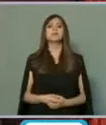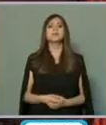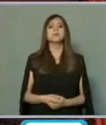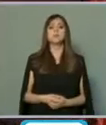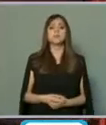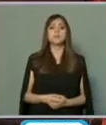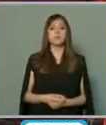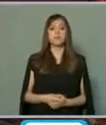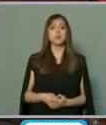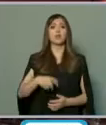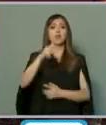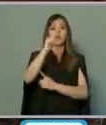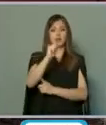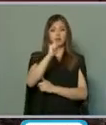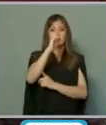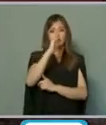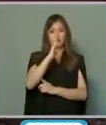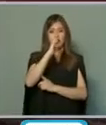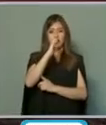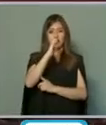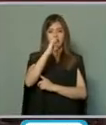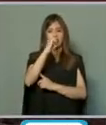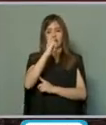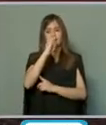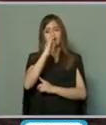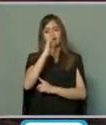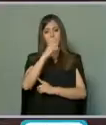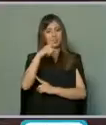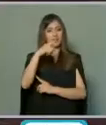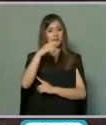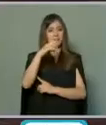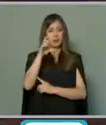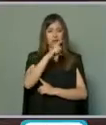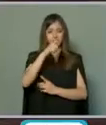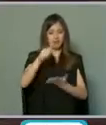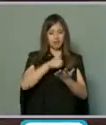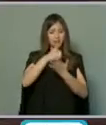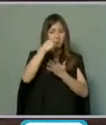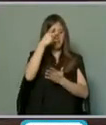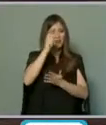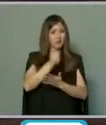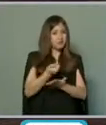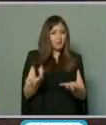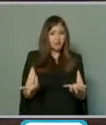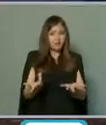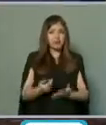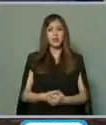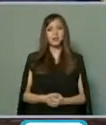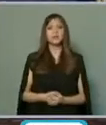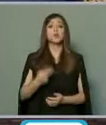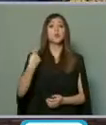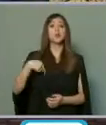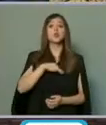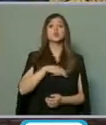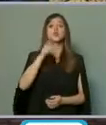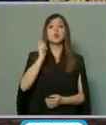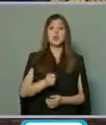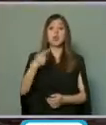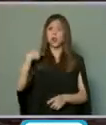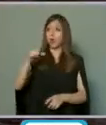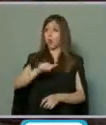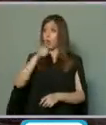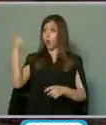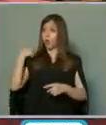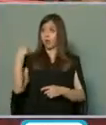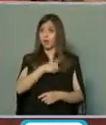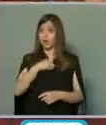electoral, ¿de quién depende? ¿A quién le da cuentas? Esa es la pregunta buena, no dependemos de nadie. Caray. Somos un órgano autónomo. Sí.